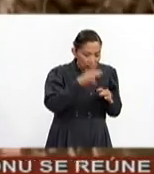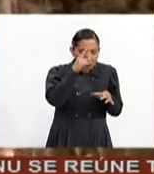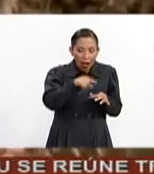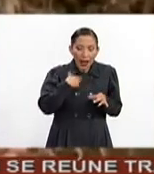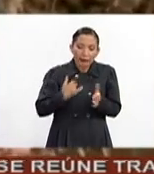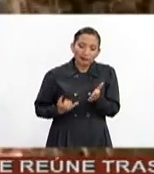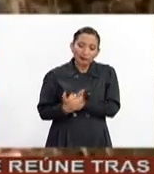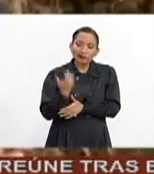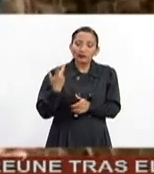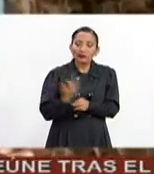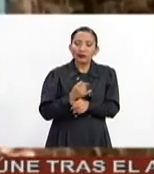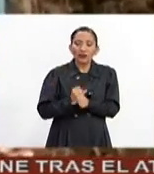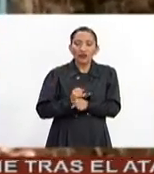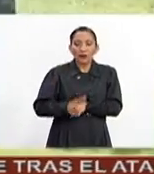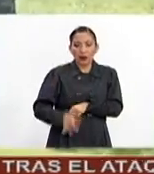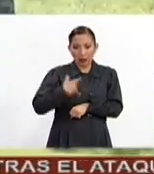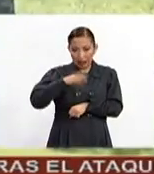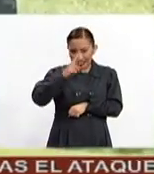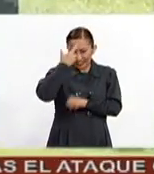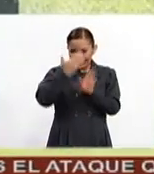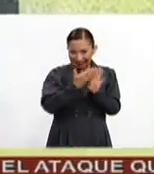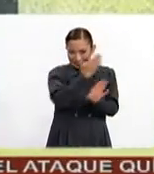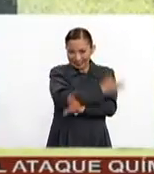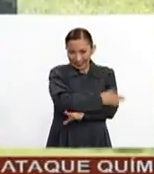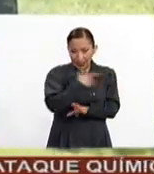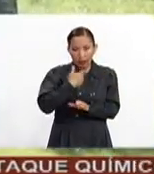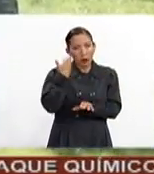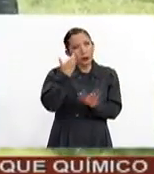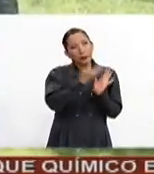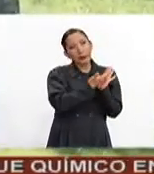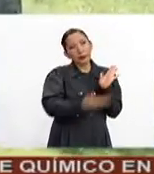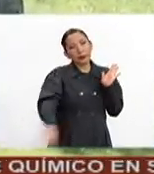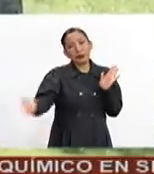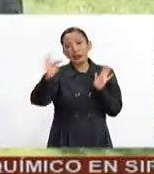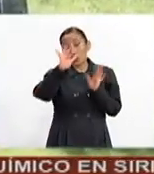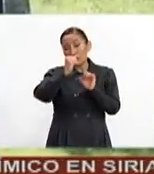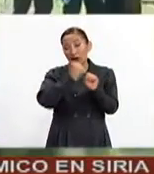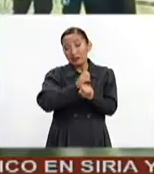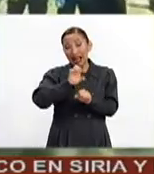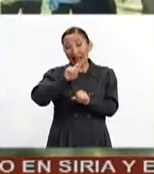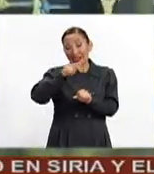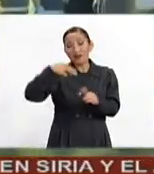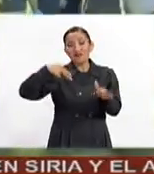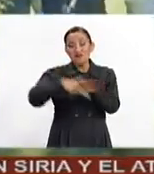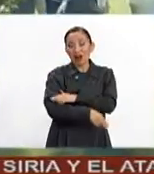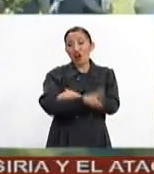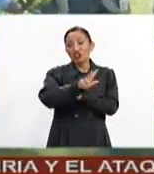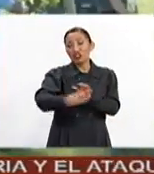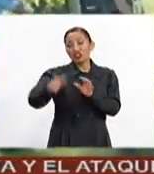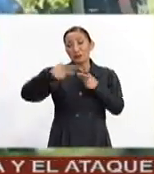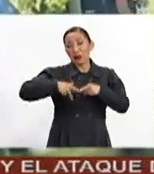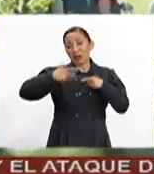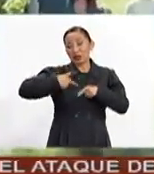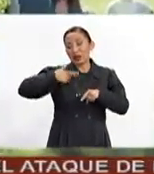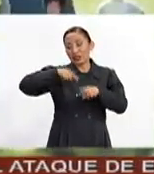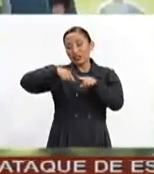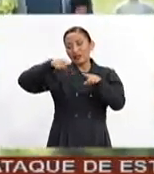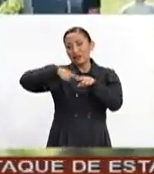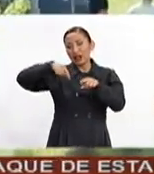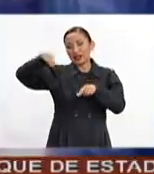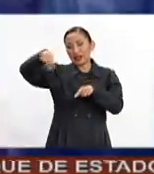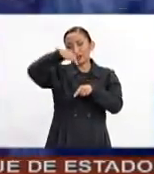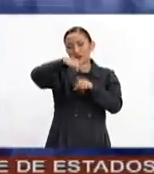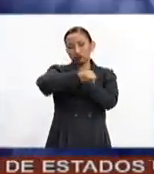para determinar esta información. Hay que recordar que a lo largo de medio siglo ETA asesinó a más de 800 personas en